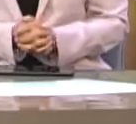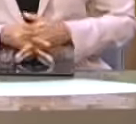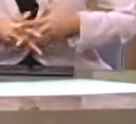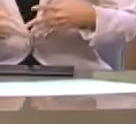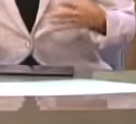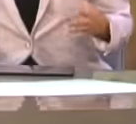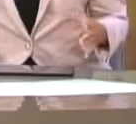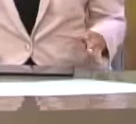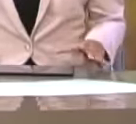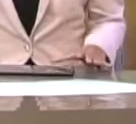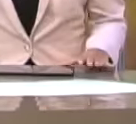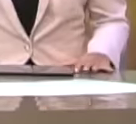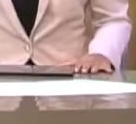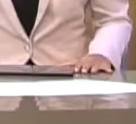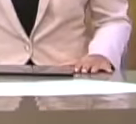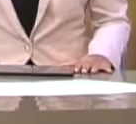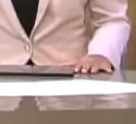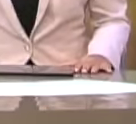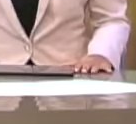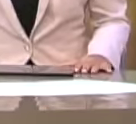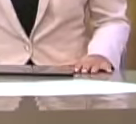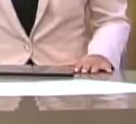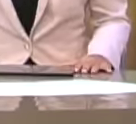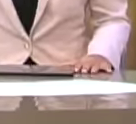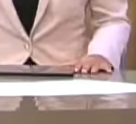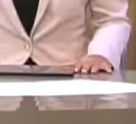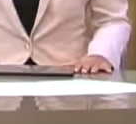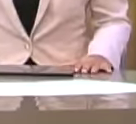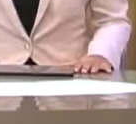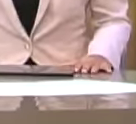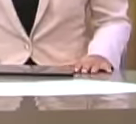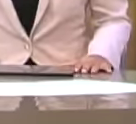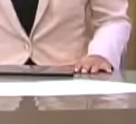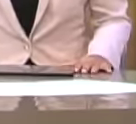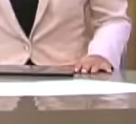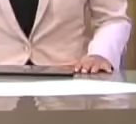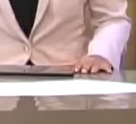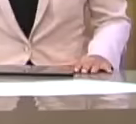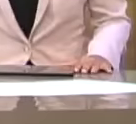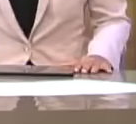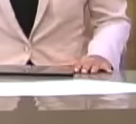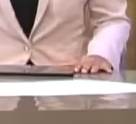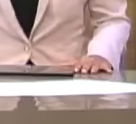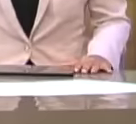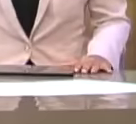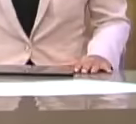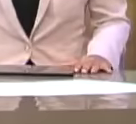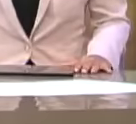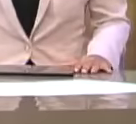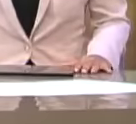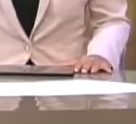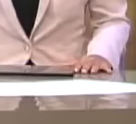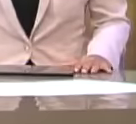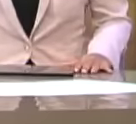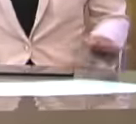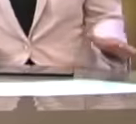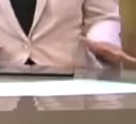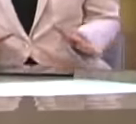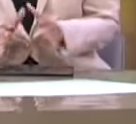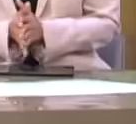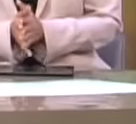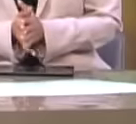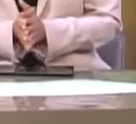pueblo venezolano, igualmente acompañando el traslado del material electoral, resguardando también los más de 15.000 centros